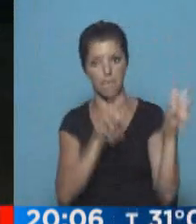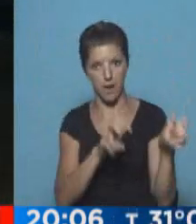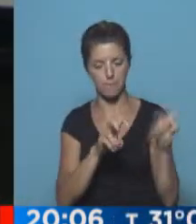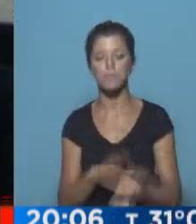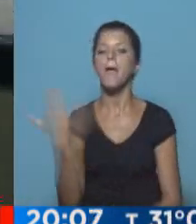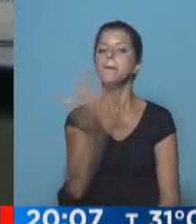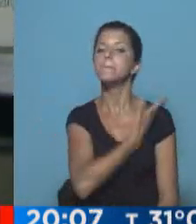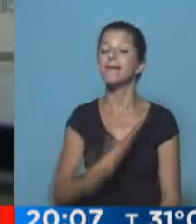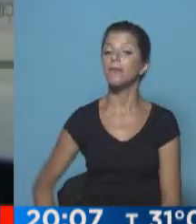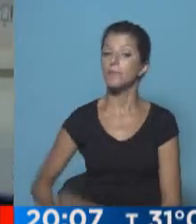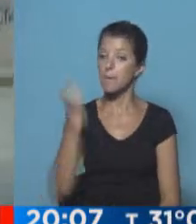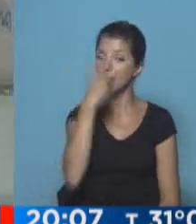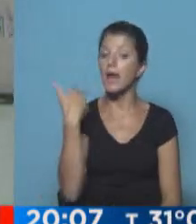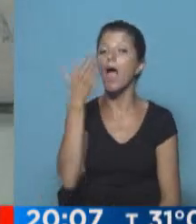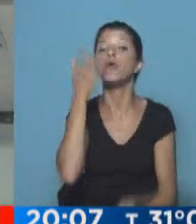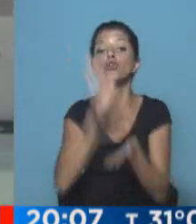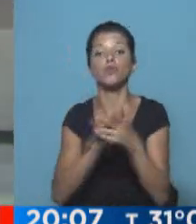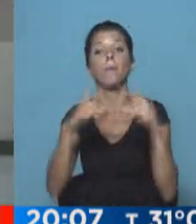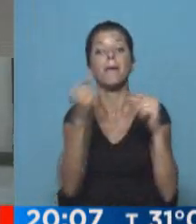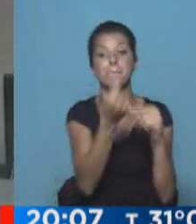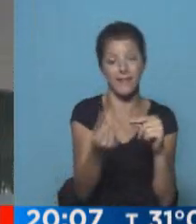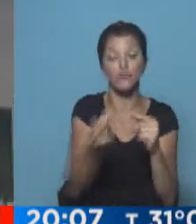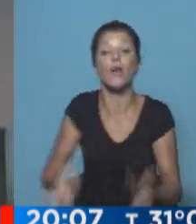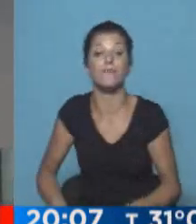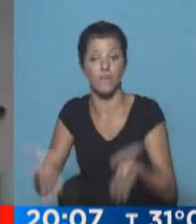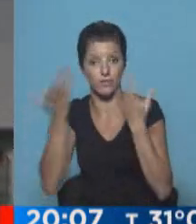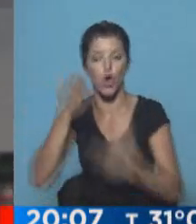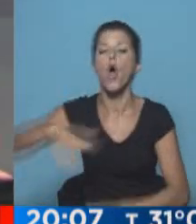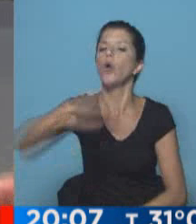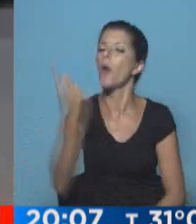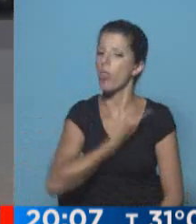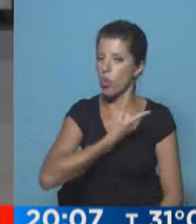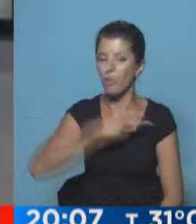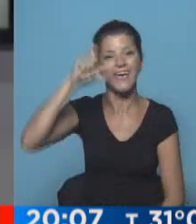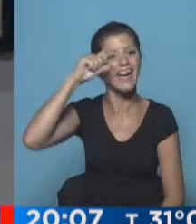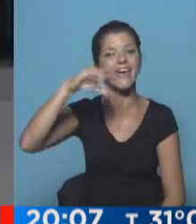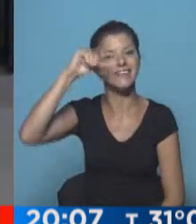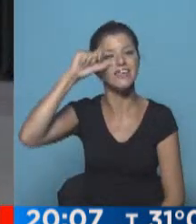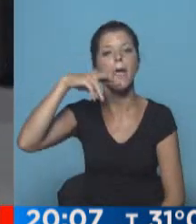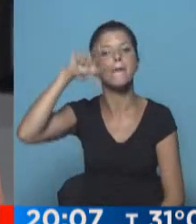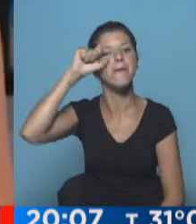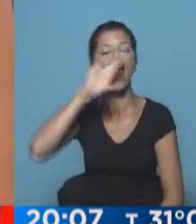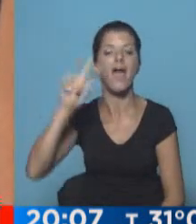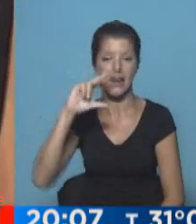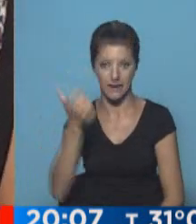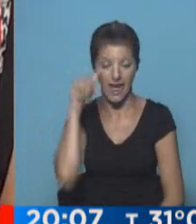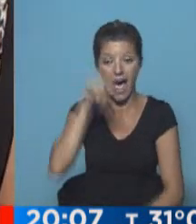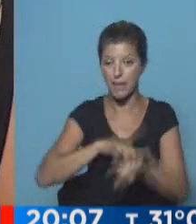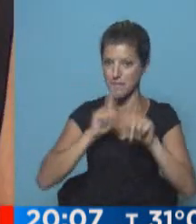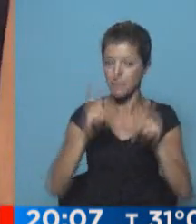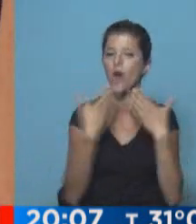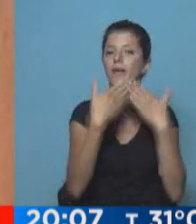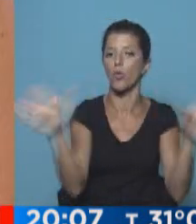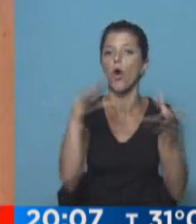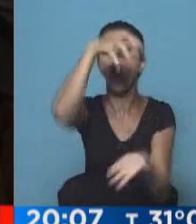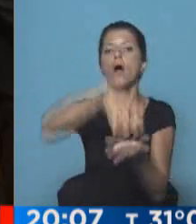Mauricio Macri habló nuevamente de precios y de inflación. Fue en el partido bonaerense de Esteban Echeverría, donde participó de la inauguración de obras para el